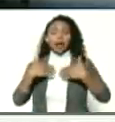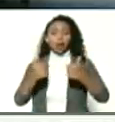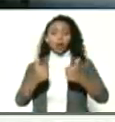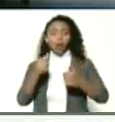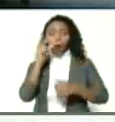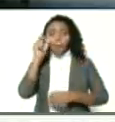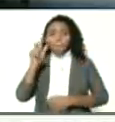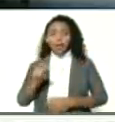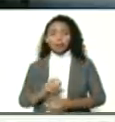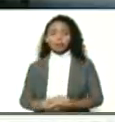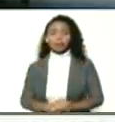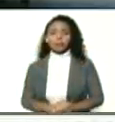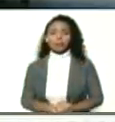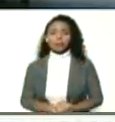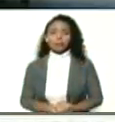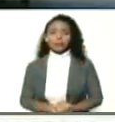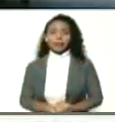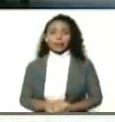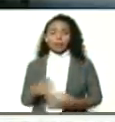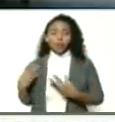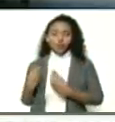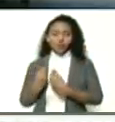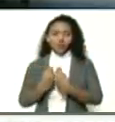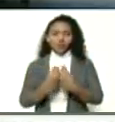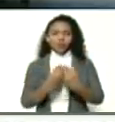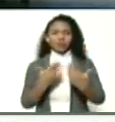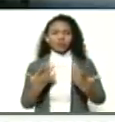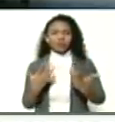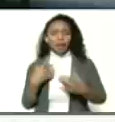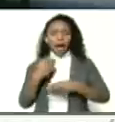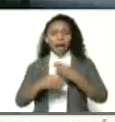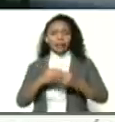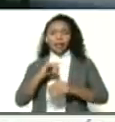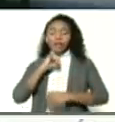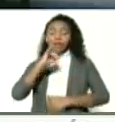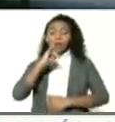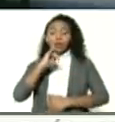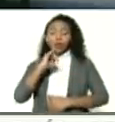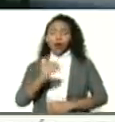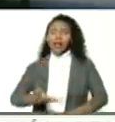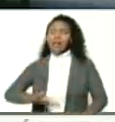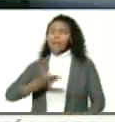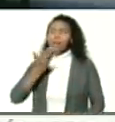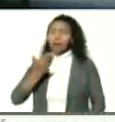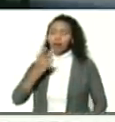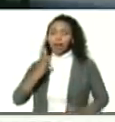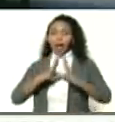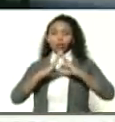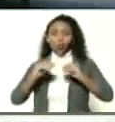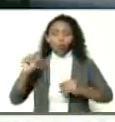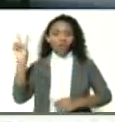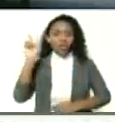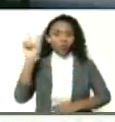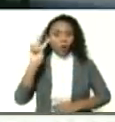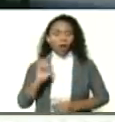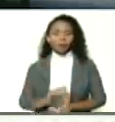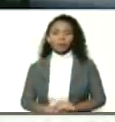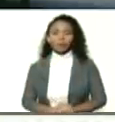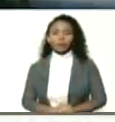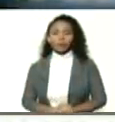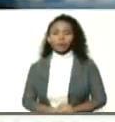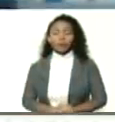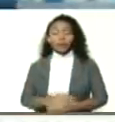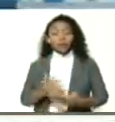Carlos Alvarado, que nos acompañan para hacer un anuncio muy importante para toda Venezuela.